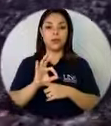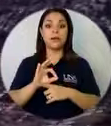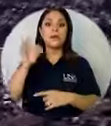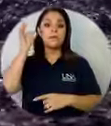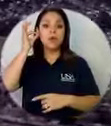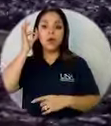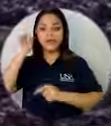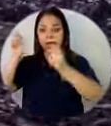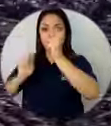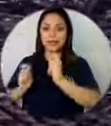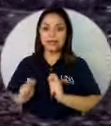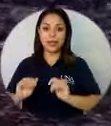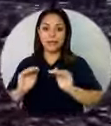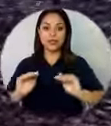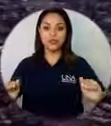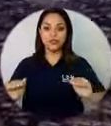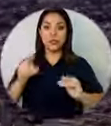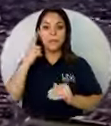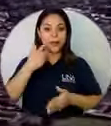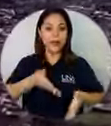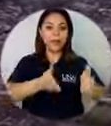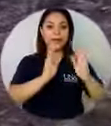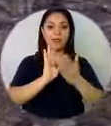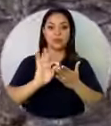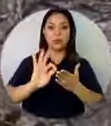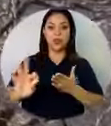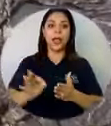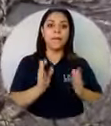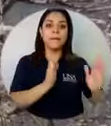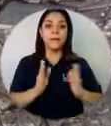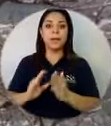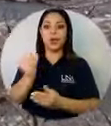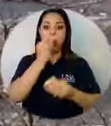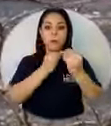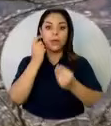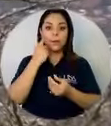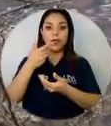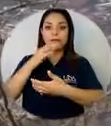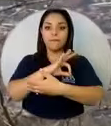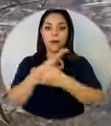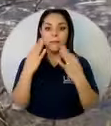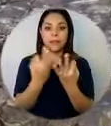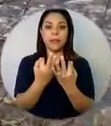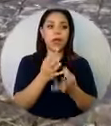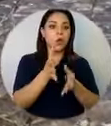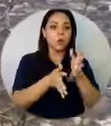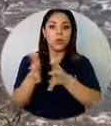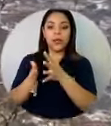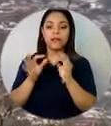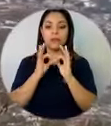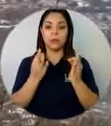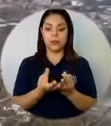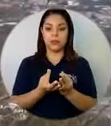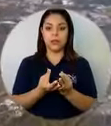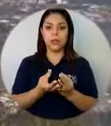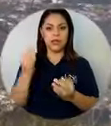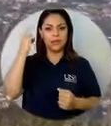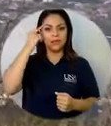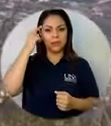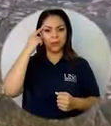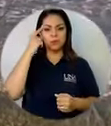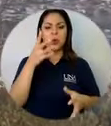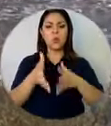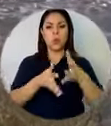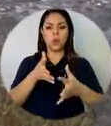que alistan a sus niños para ir a la escuela, que preparan los alimentos de consumo para la familia, que cuidan a otros familiares, y que en muchas